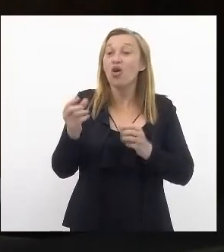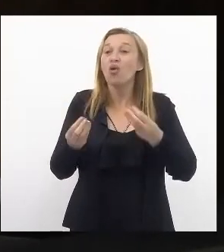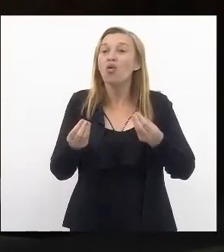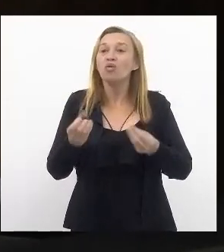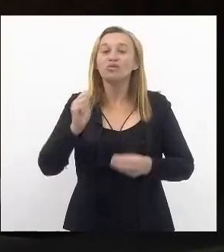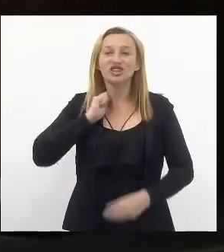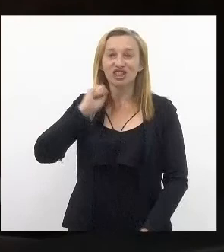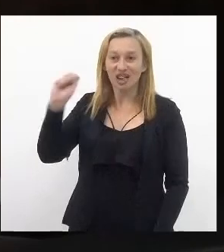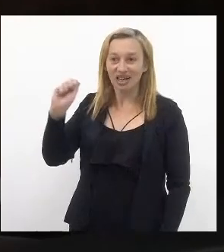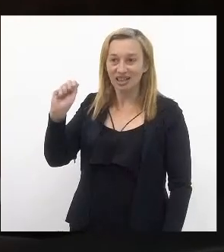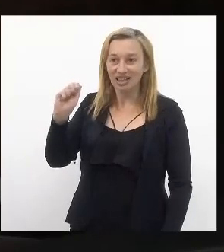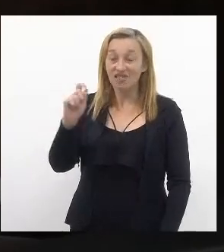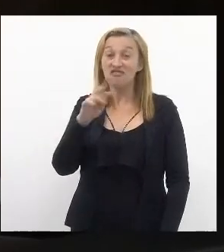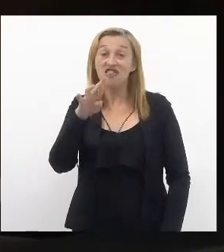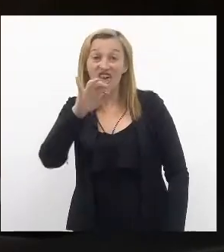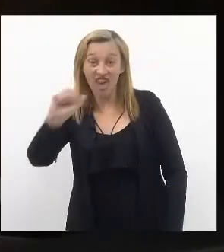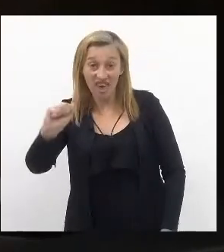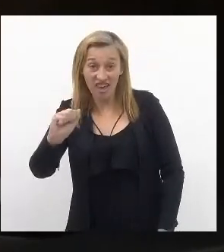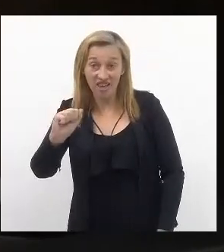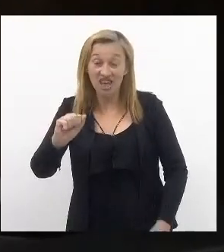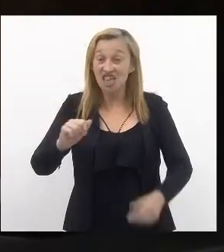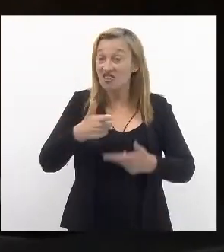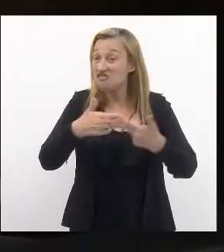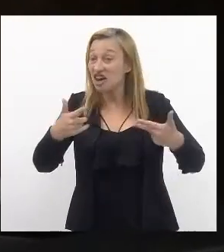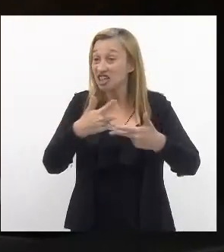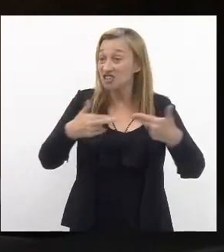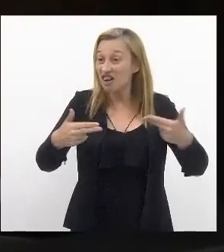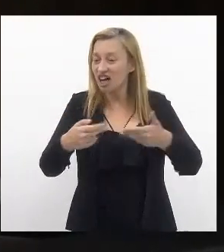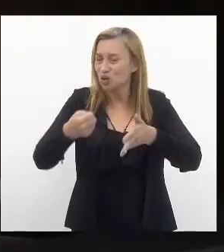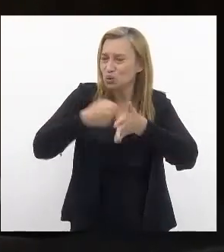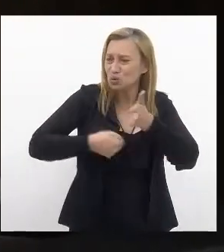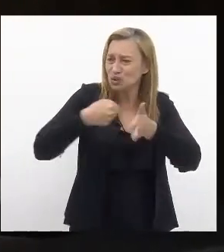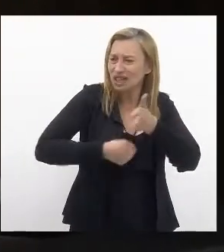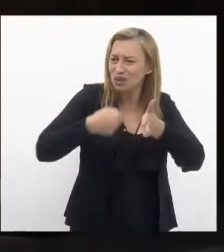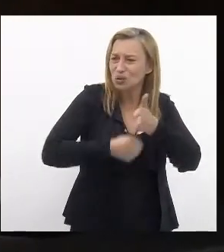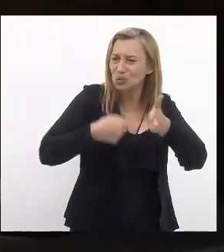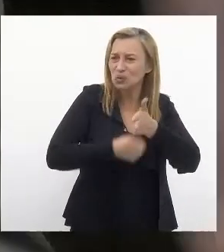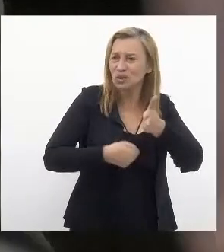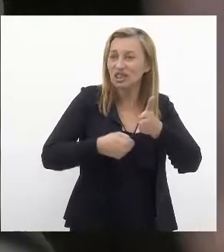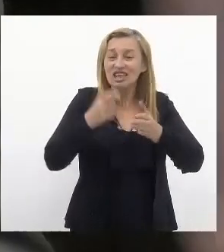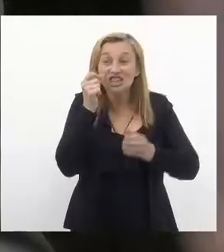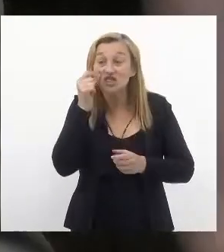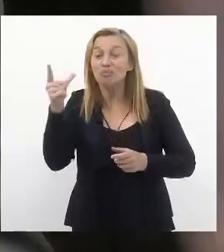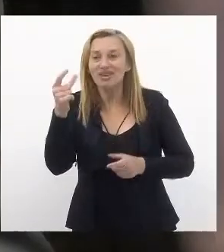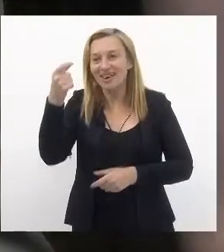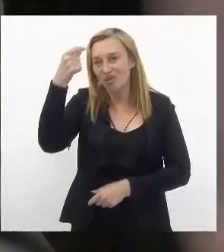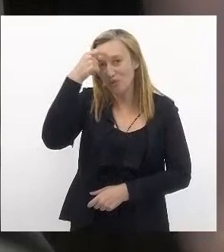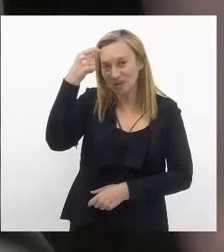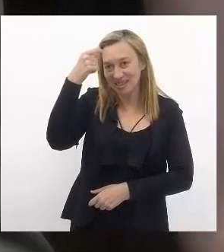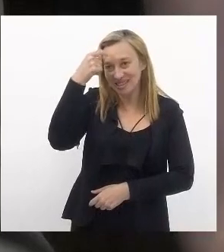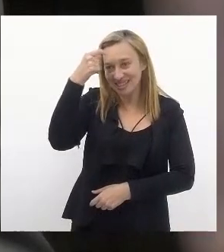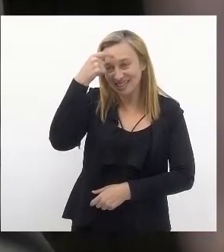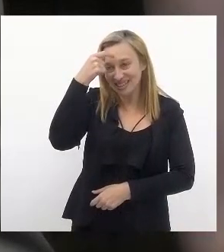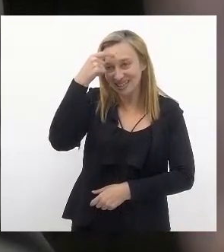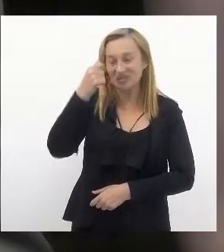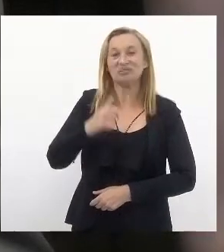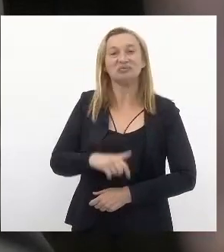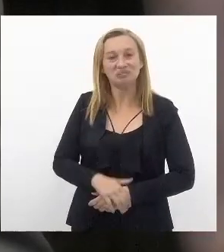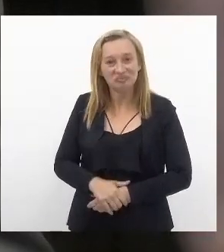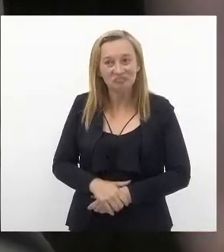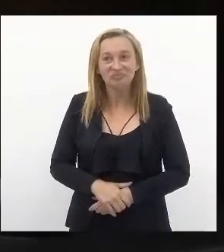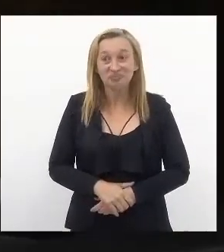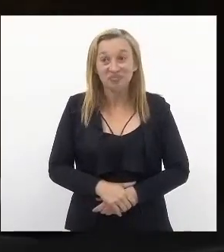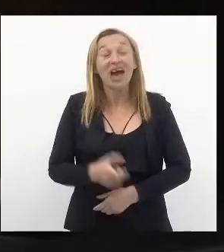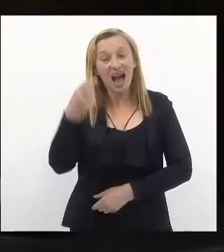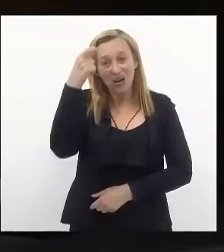Tiradentes, como Ferrer, como muchos luchadores por la libertad, despertaron la conciencia en el pueblo,